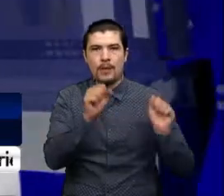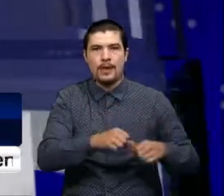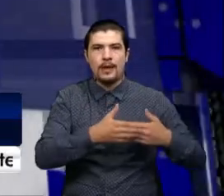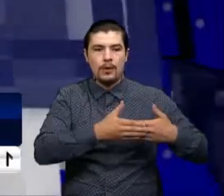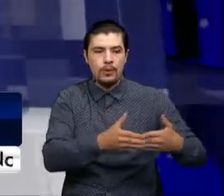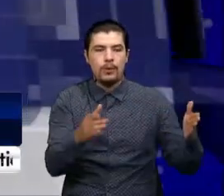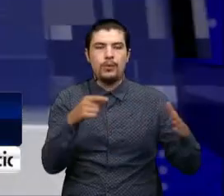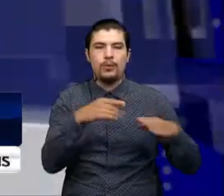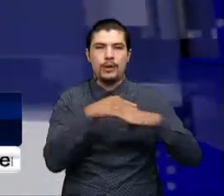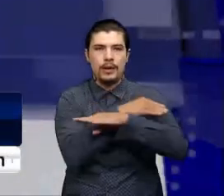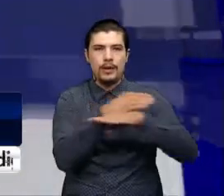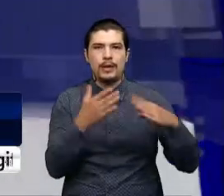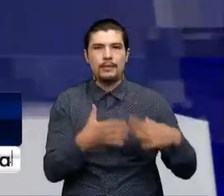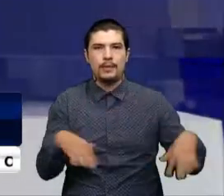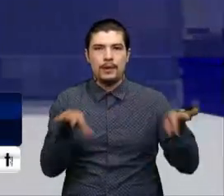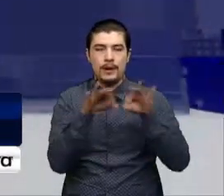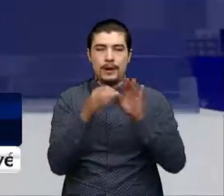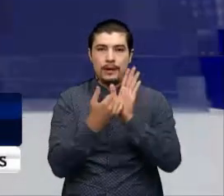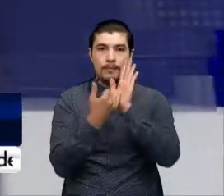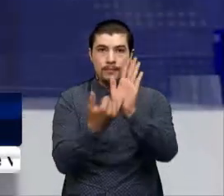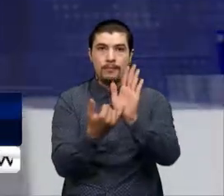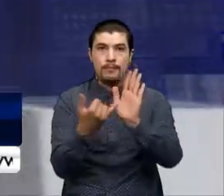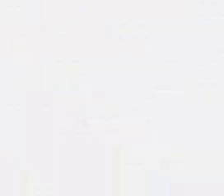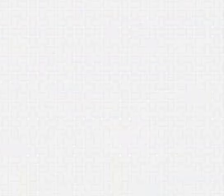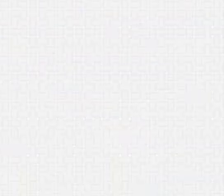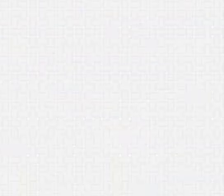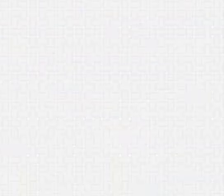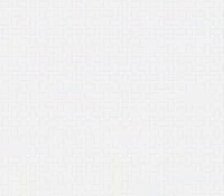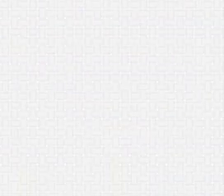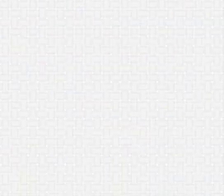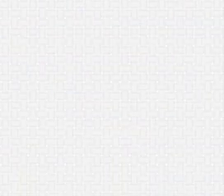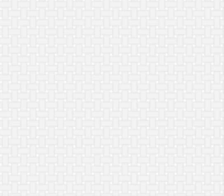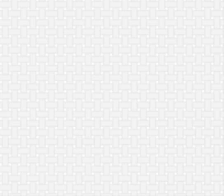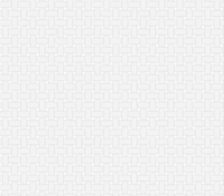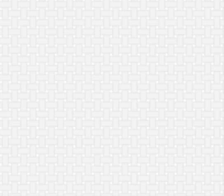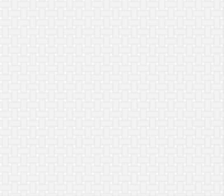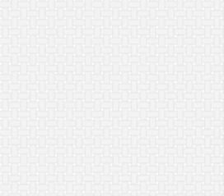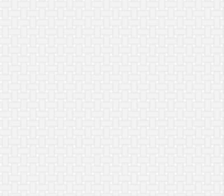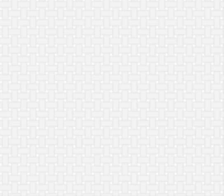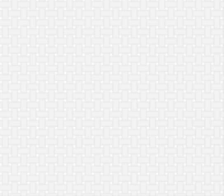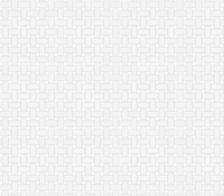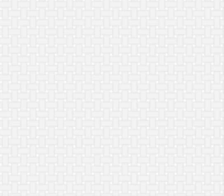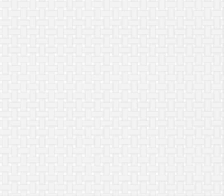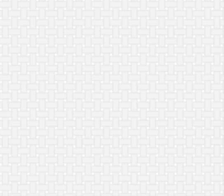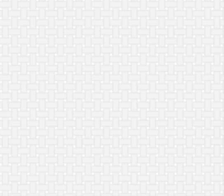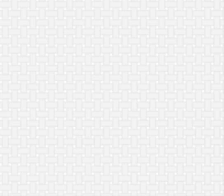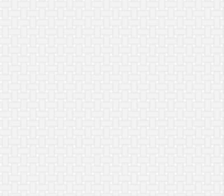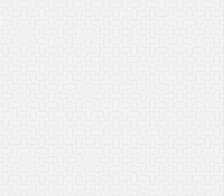importante eje vial. Imagen del día en Oriente Noticias. Canaltro.com.